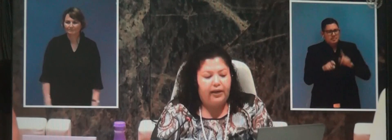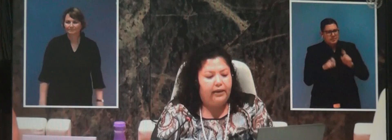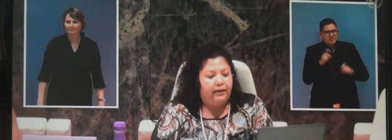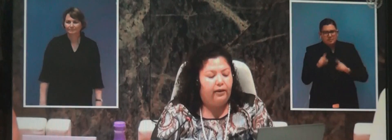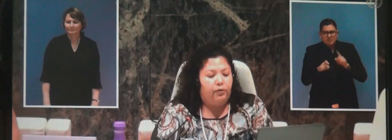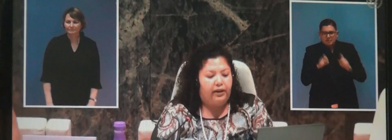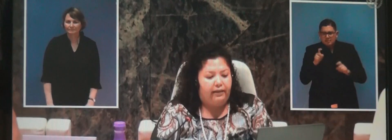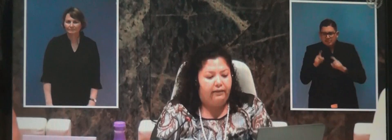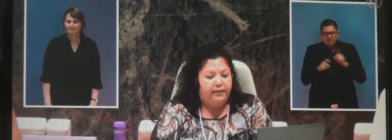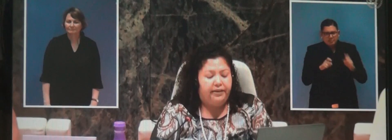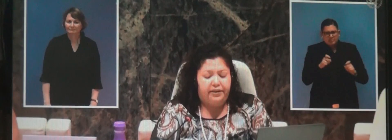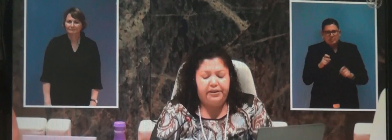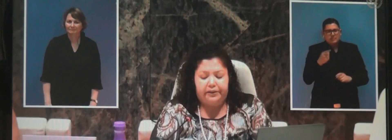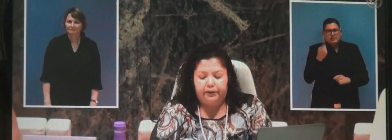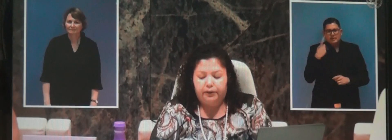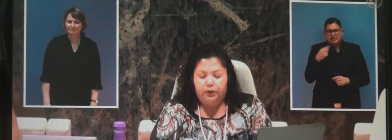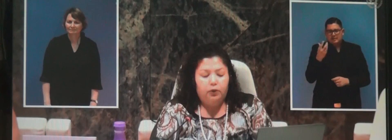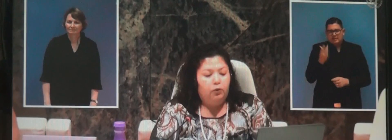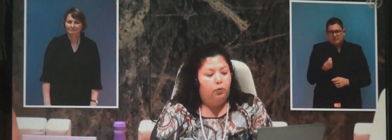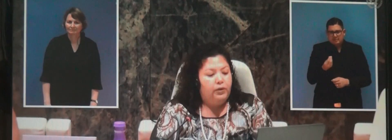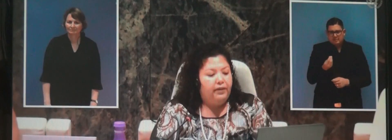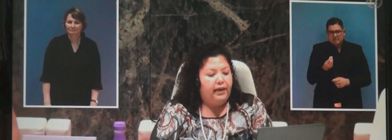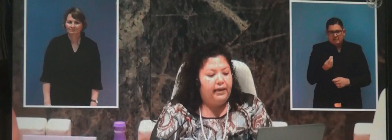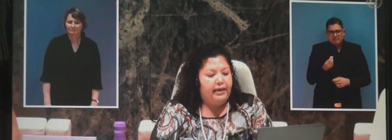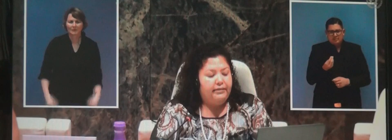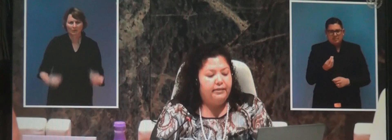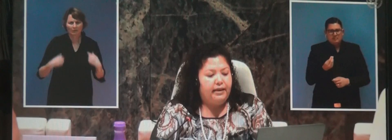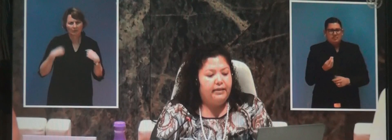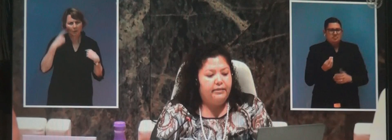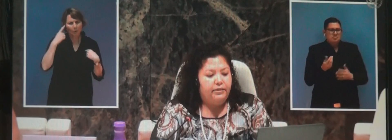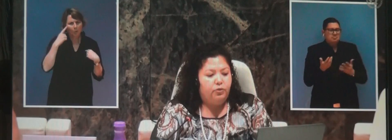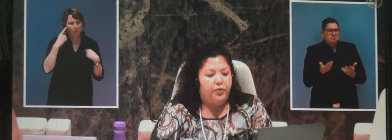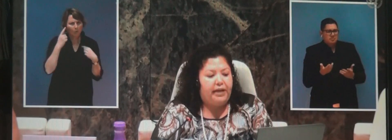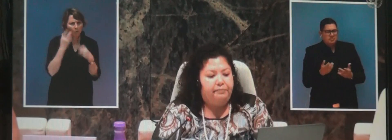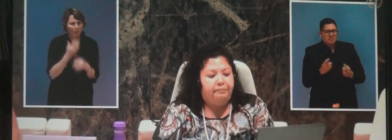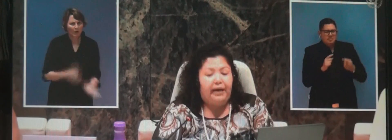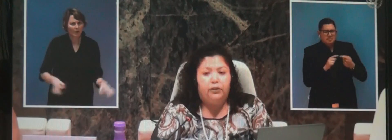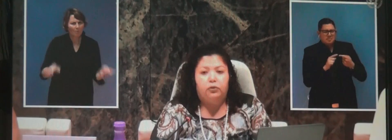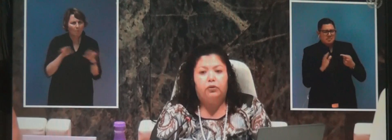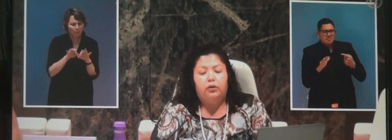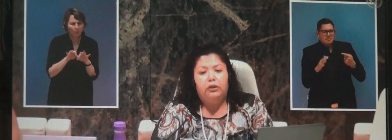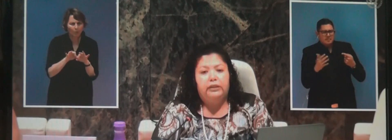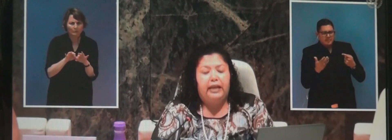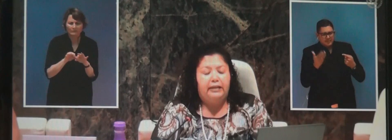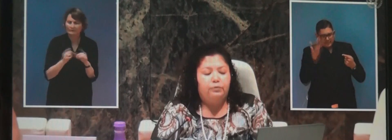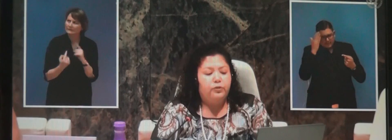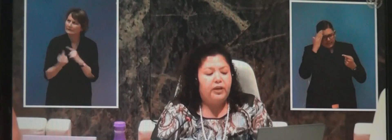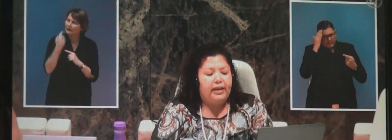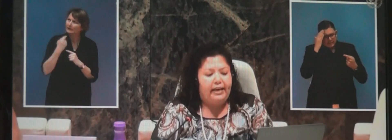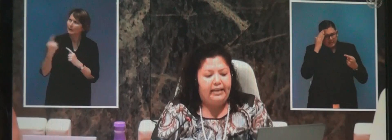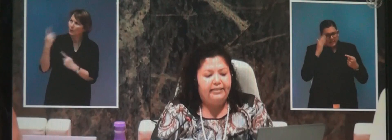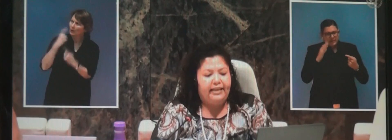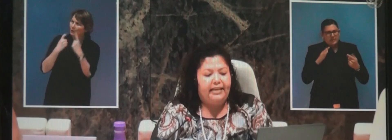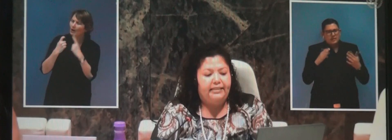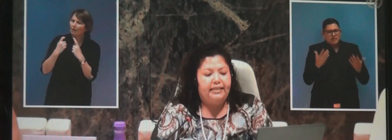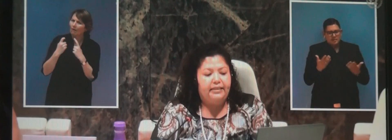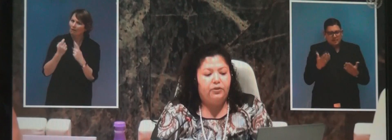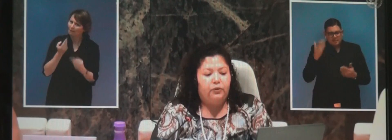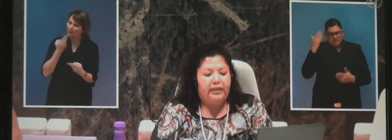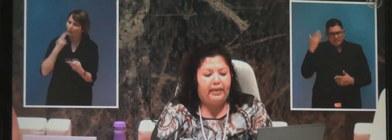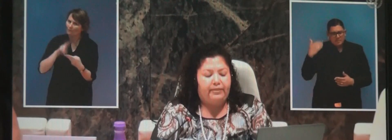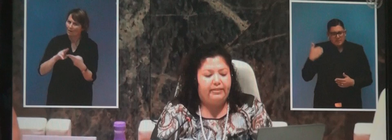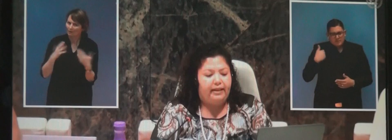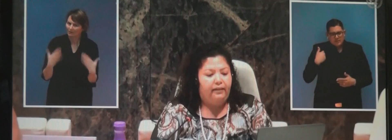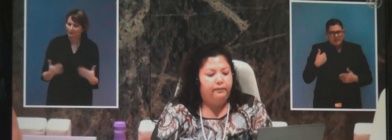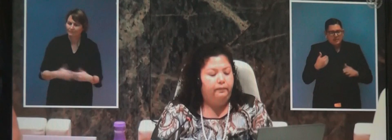hicieron en la jornada del día de ayer. Una de ellas es sobre el impacto de las mujeres y las niñas